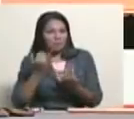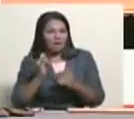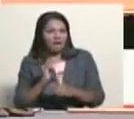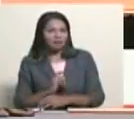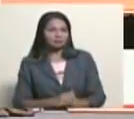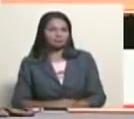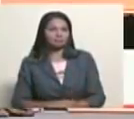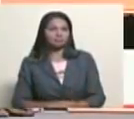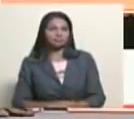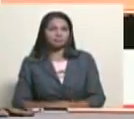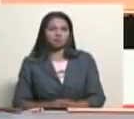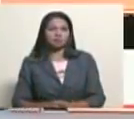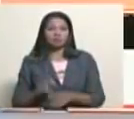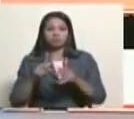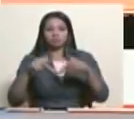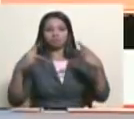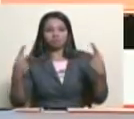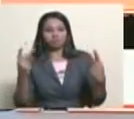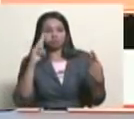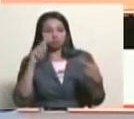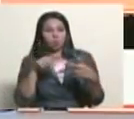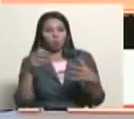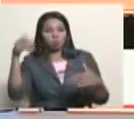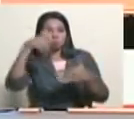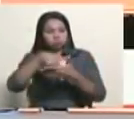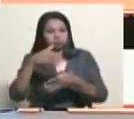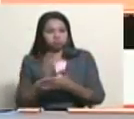Bueno, y es diario las amenazas de invasión militar.